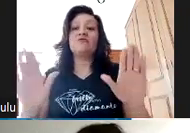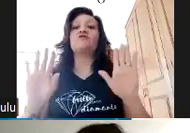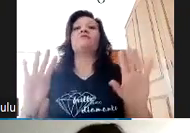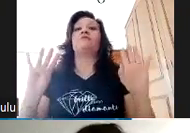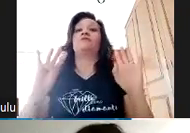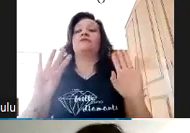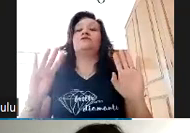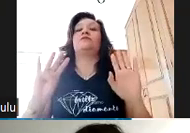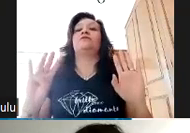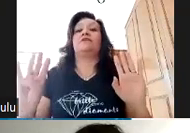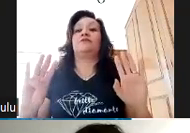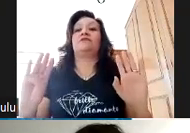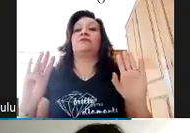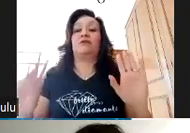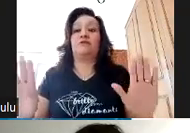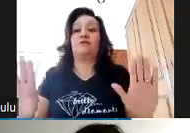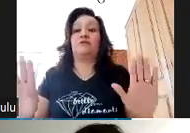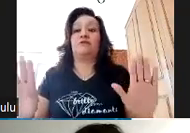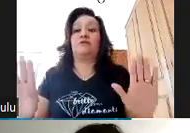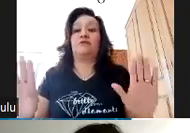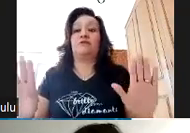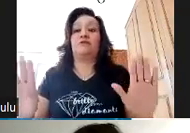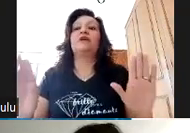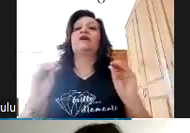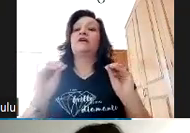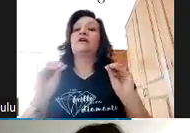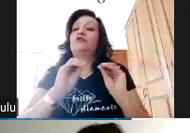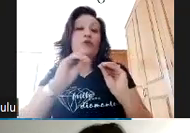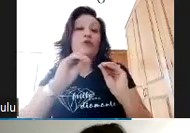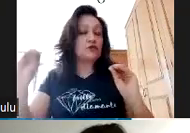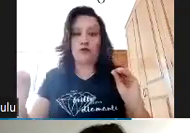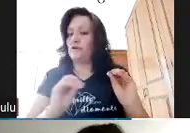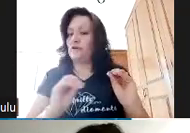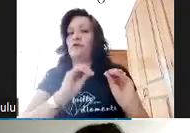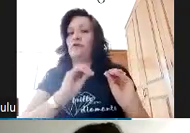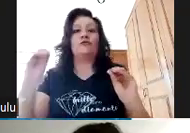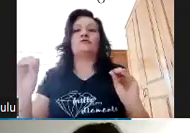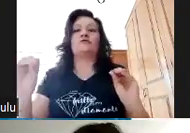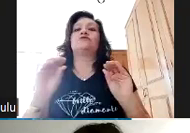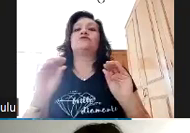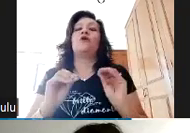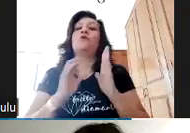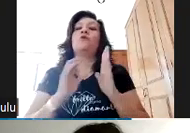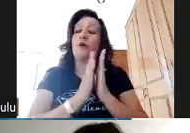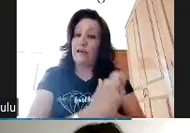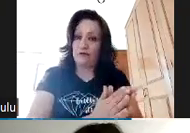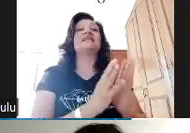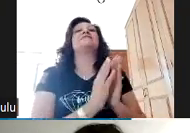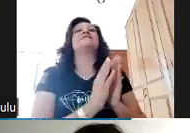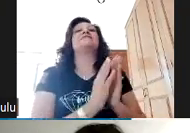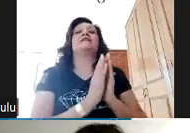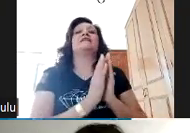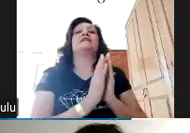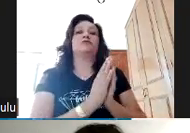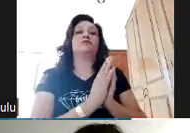Estos tipos estos cuatro tipos de proyectos todos todos son buenos